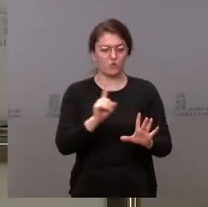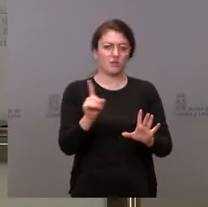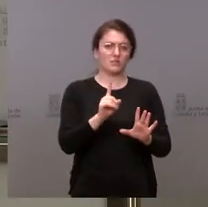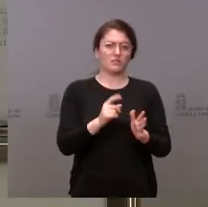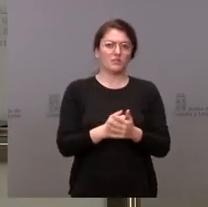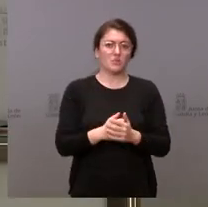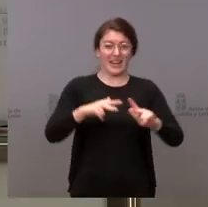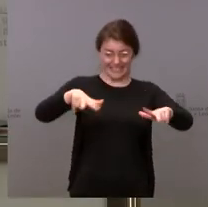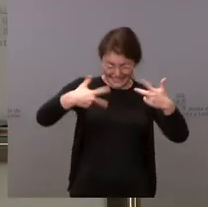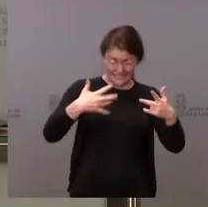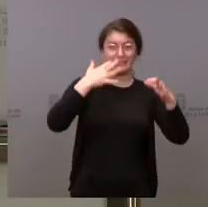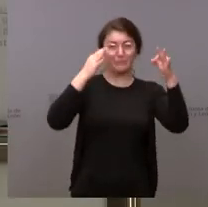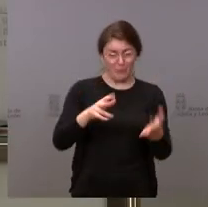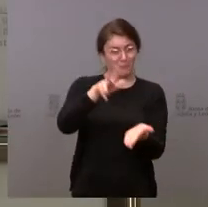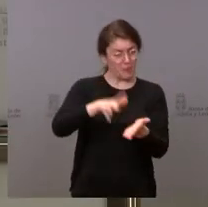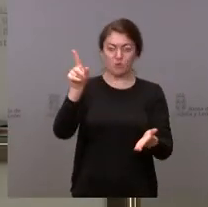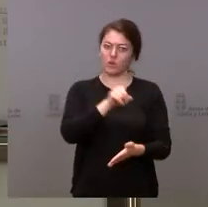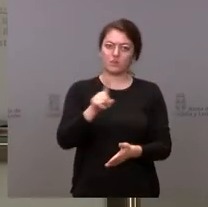autoriza tácitamente hacerlo